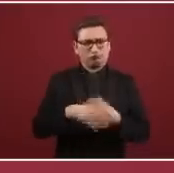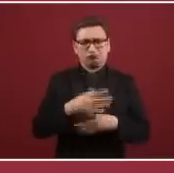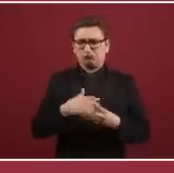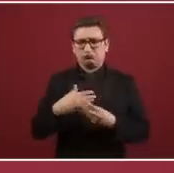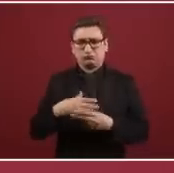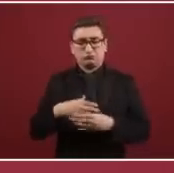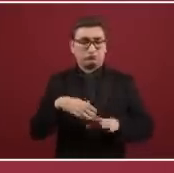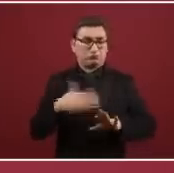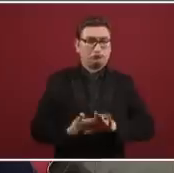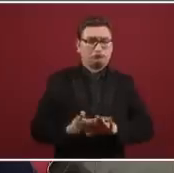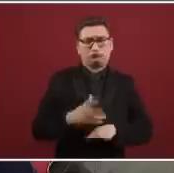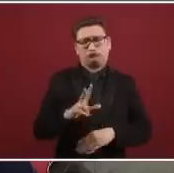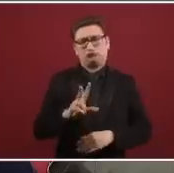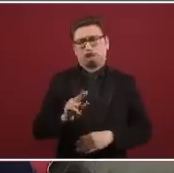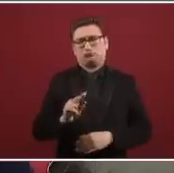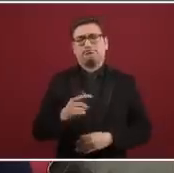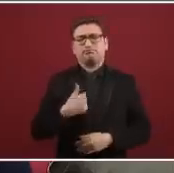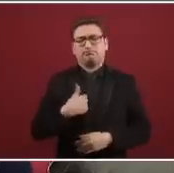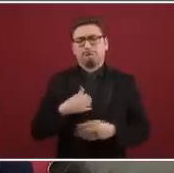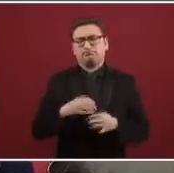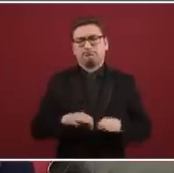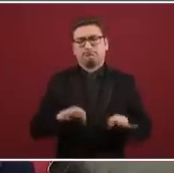importa.